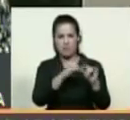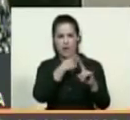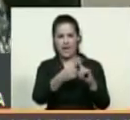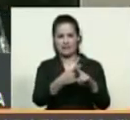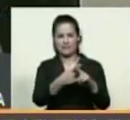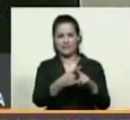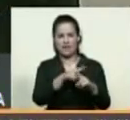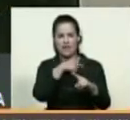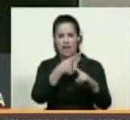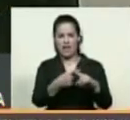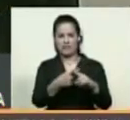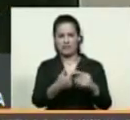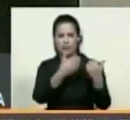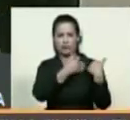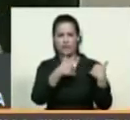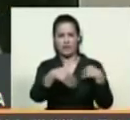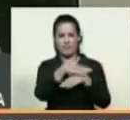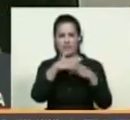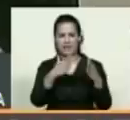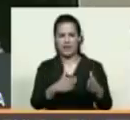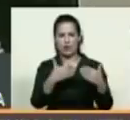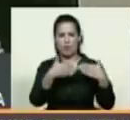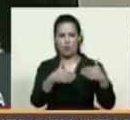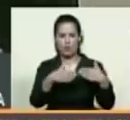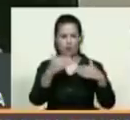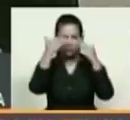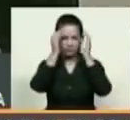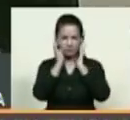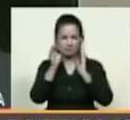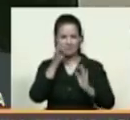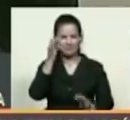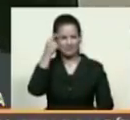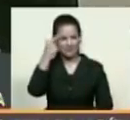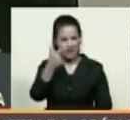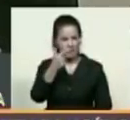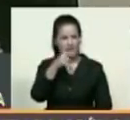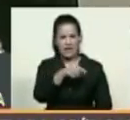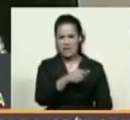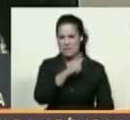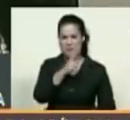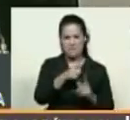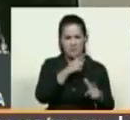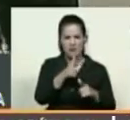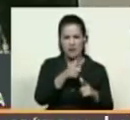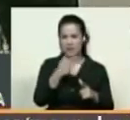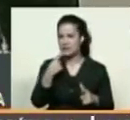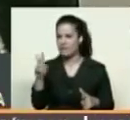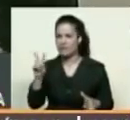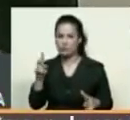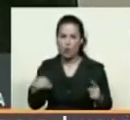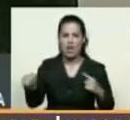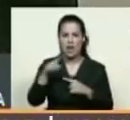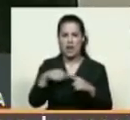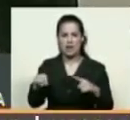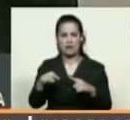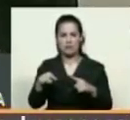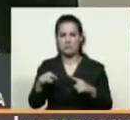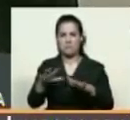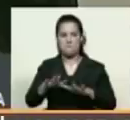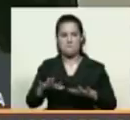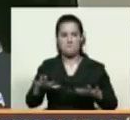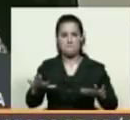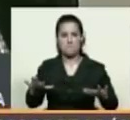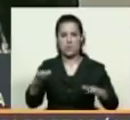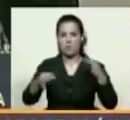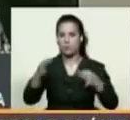de este Ministerio Público en el pasado había asumido a Venezuela como víctima entera en la impunidad. Bueno,